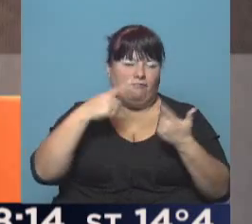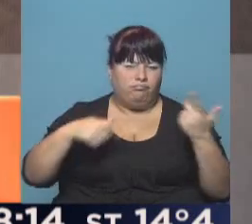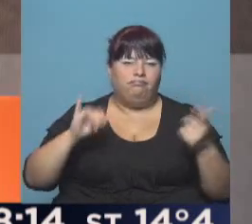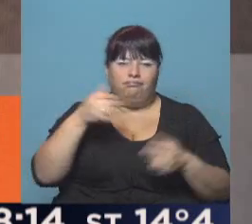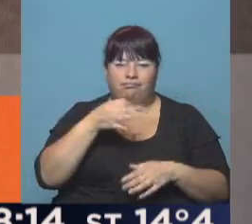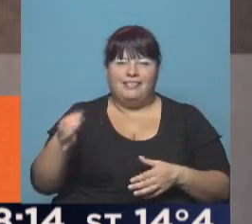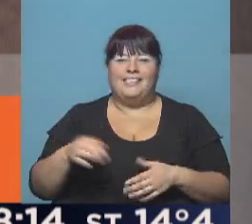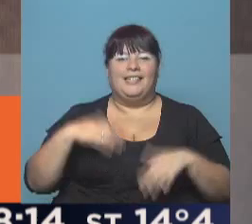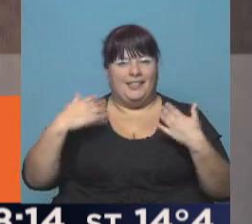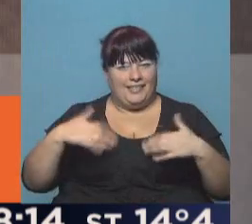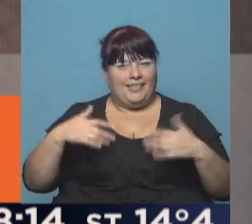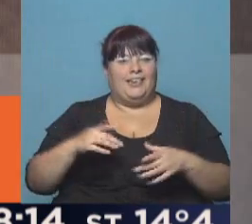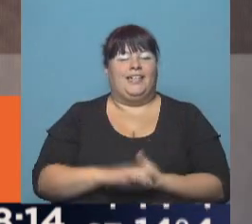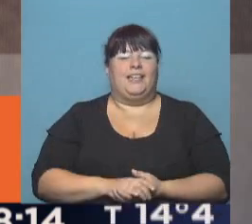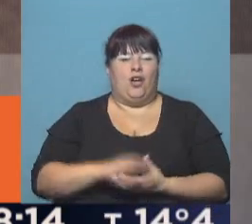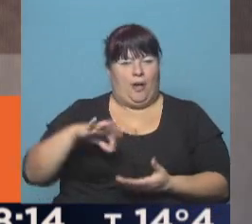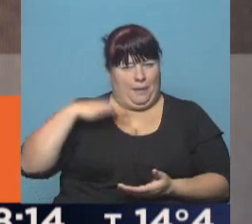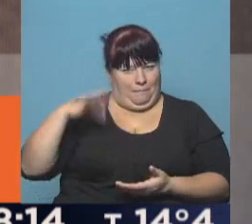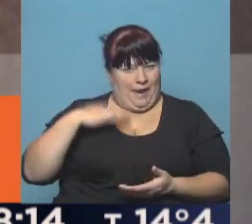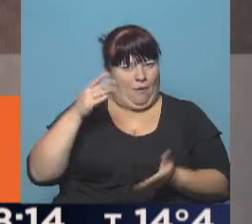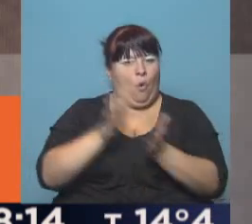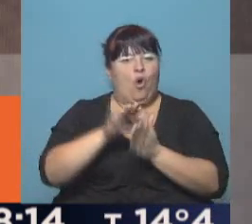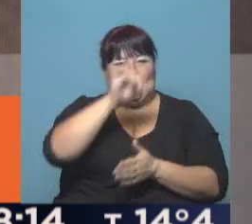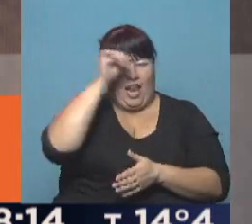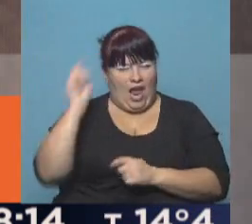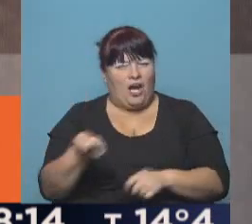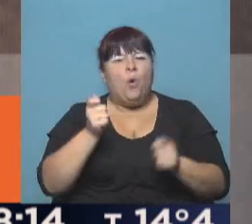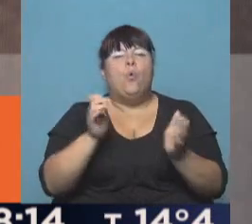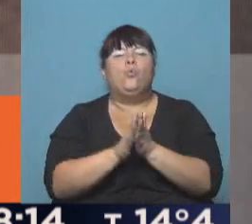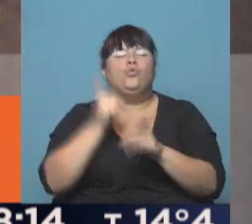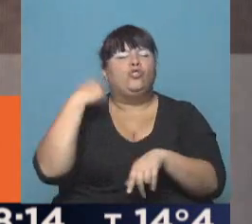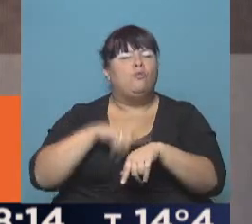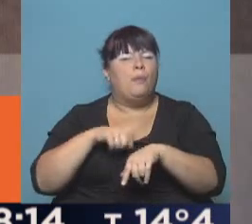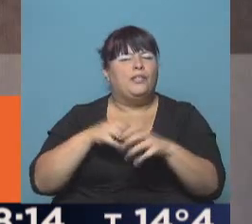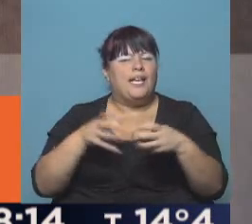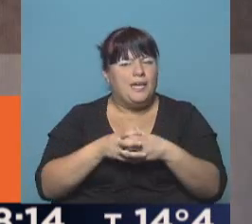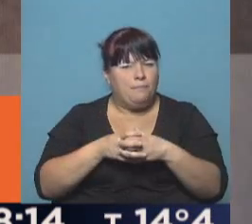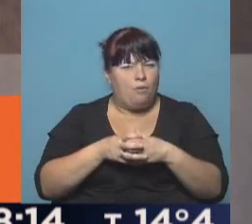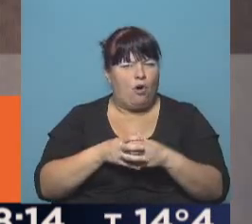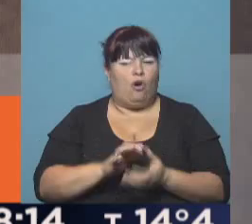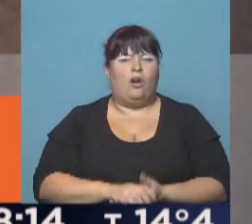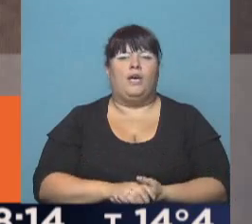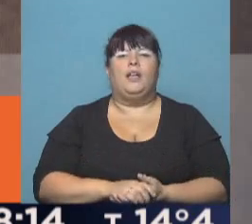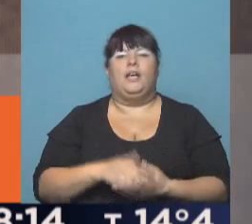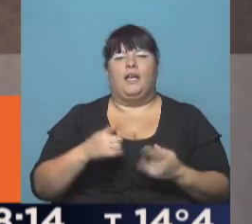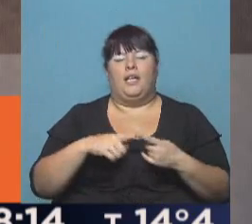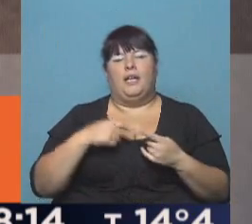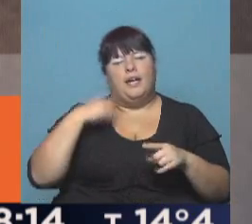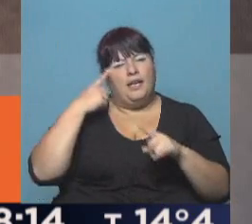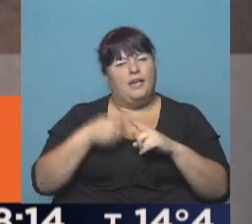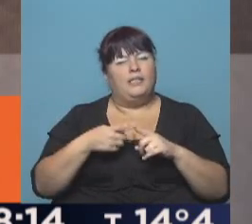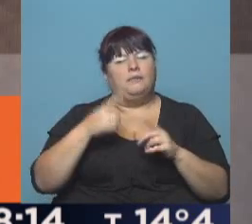claramente muchos muchos ex trofeos con con las leonas y con quien jugamos en ese equipo y esto